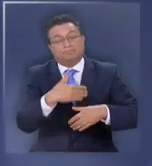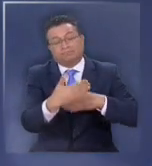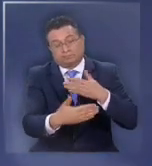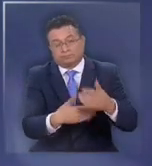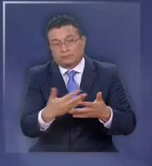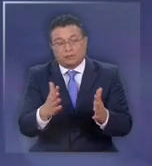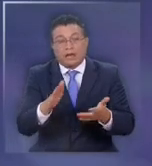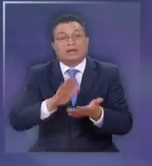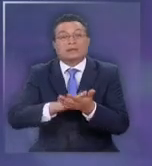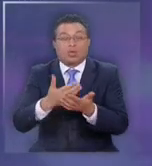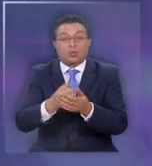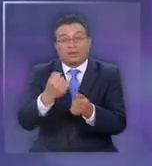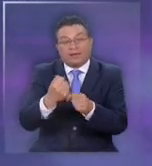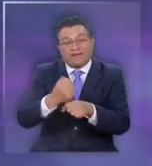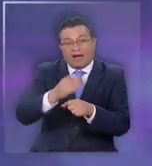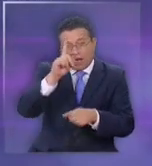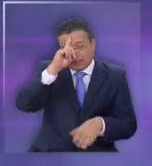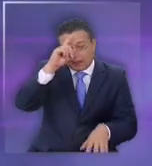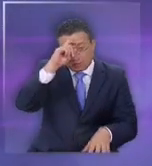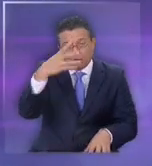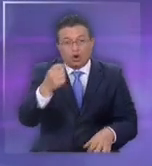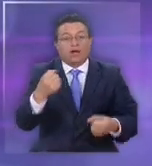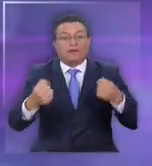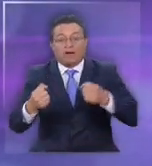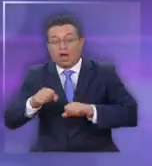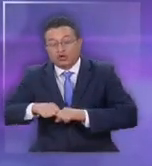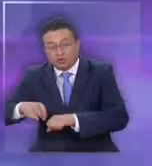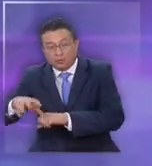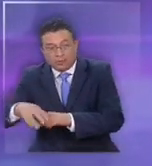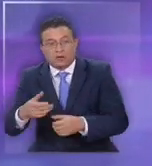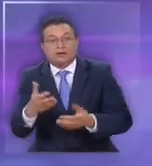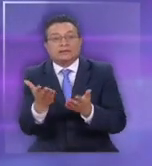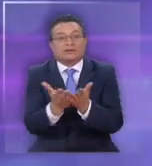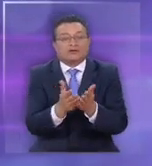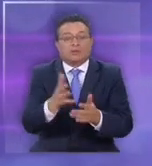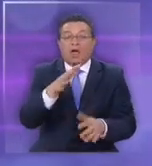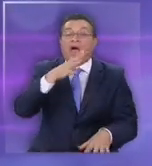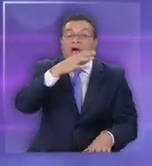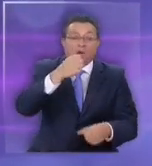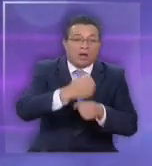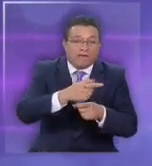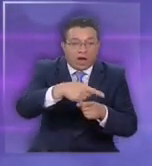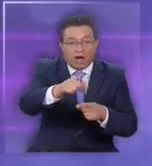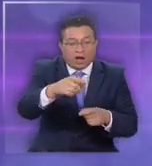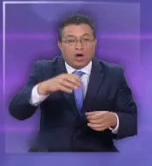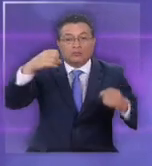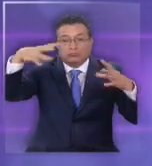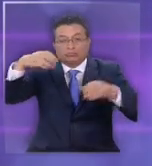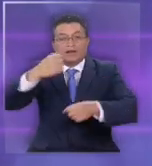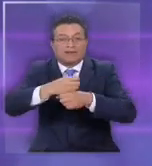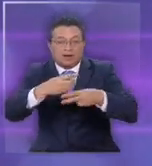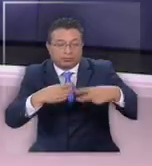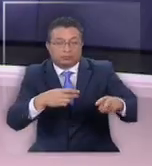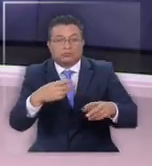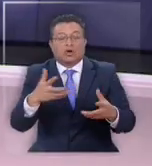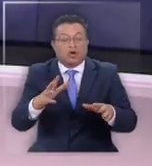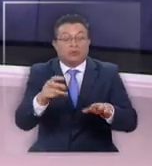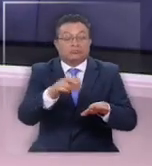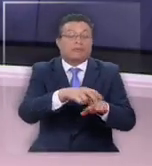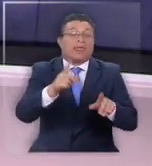por ejemplo de salud de abastecimiento de servicios básicos como agua potable electricidad gas